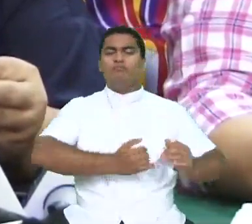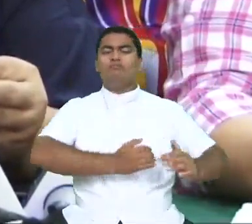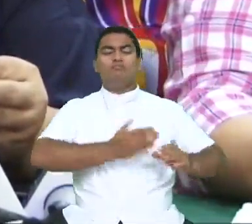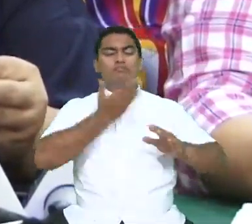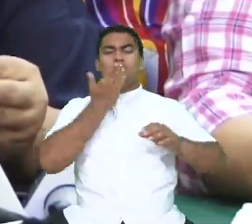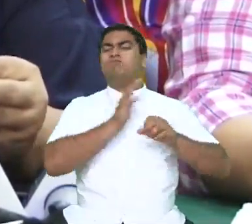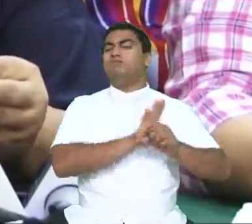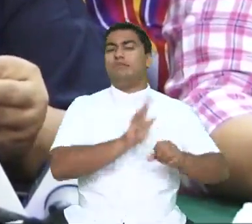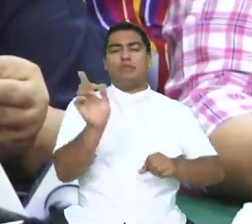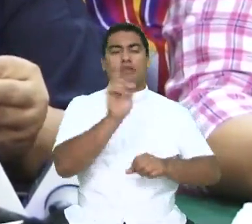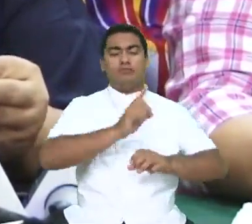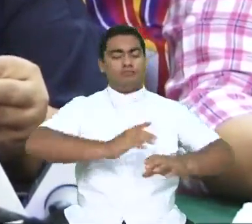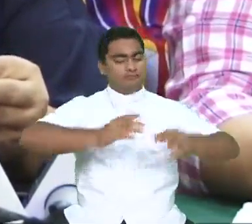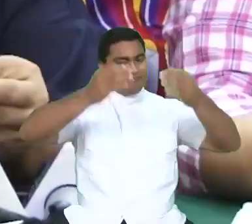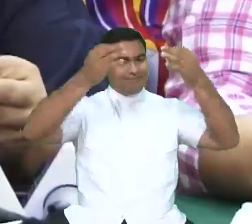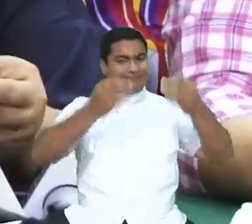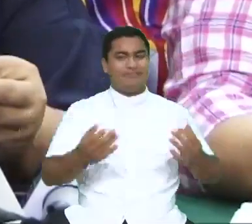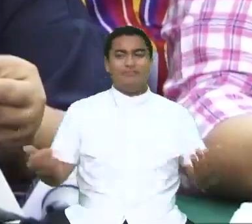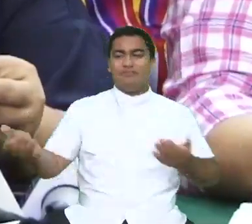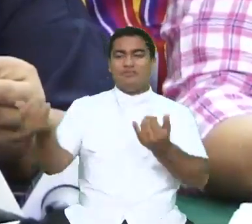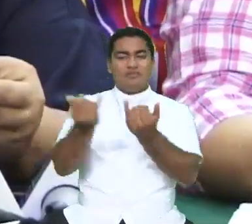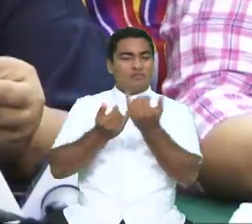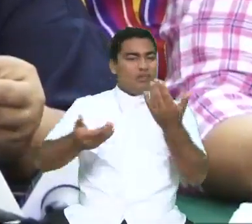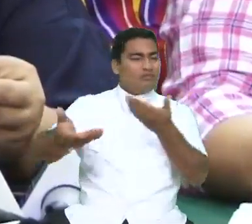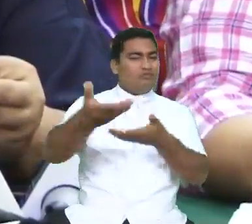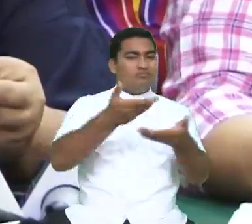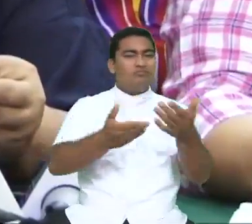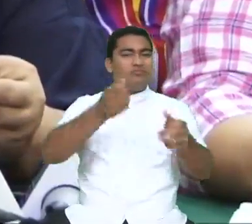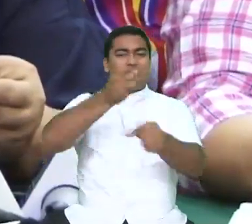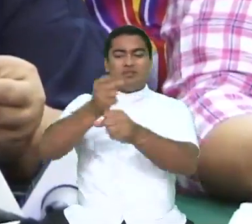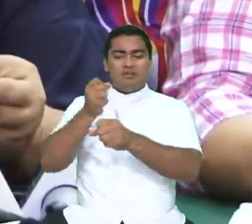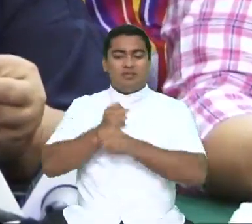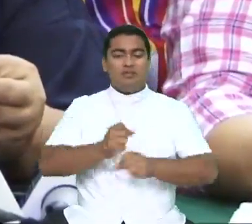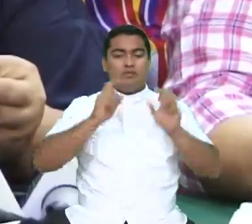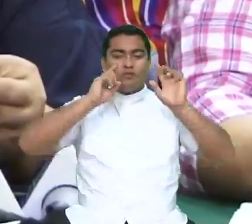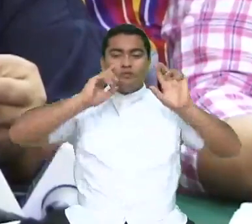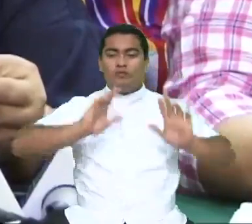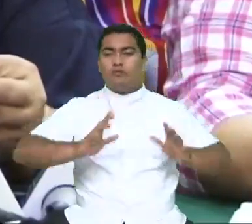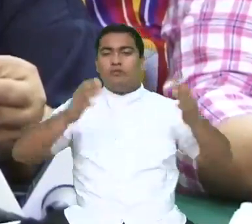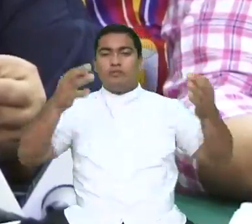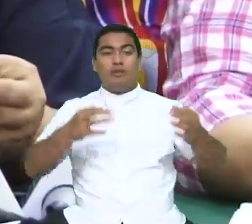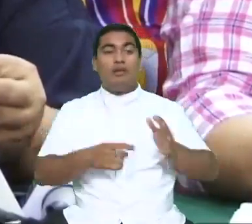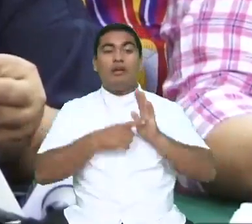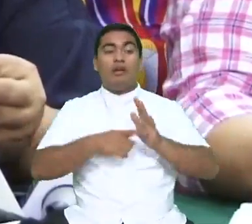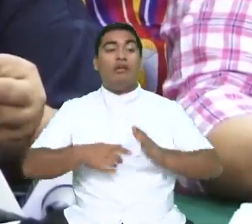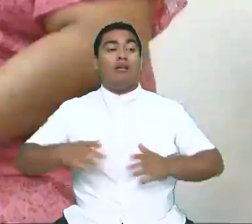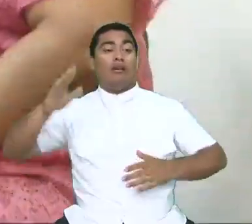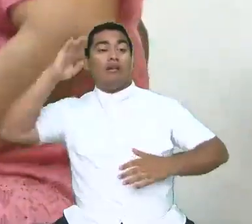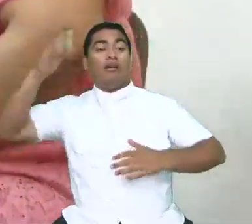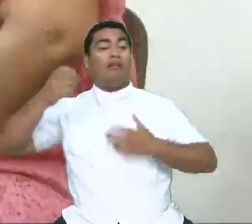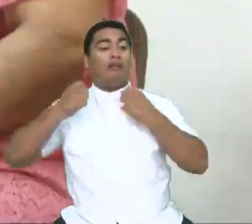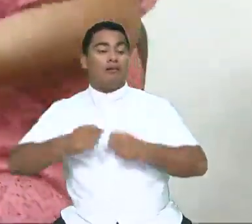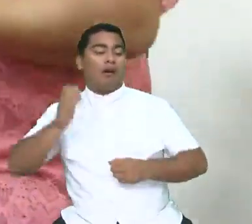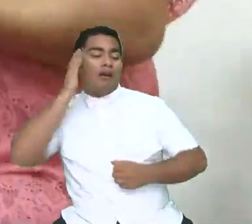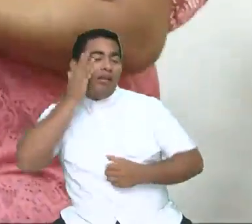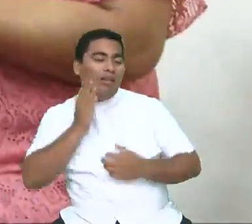la construcción de ambientes laborables sanos, seguros y libres de acoso laboral y sexual. A su vez